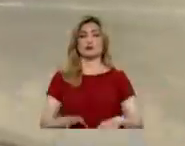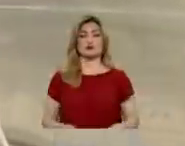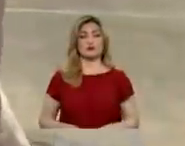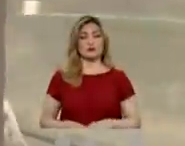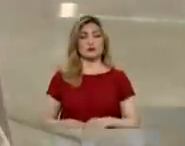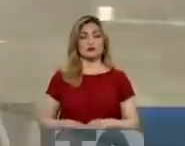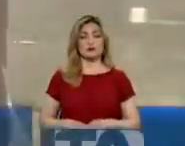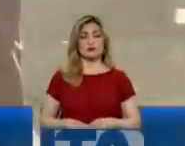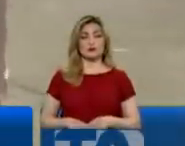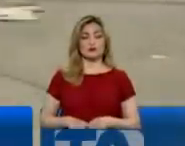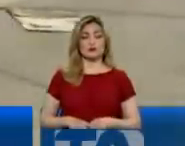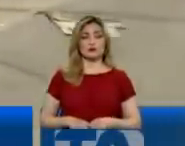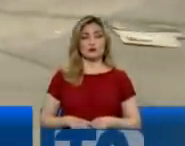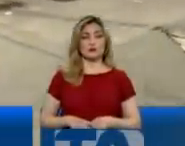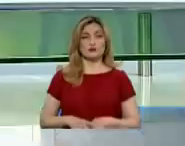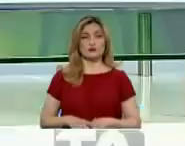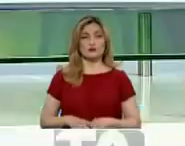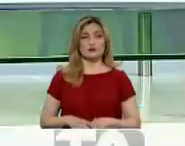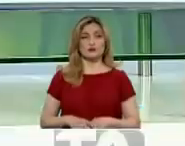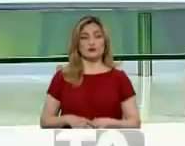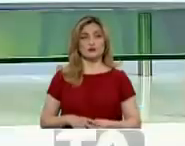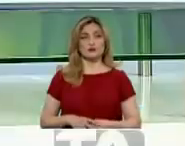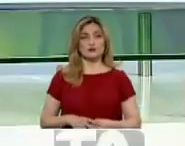quito a vélez merizalde 24 horas